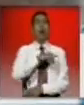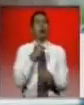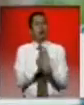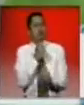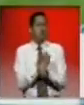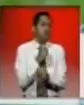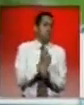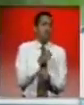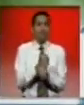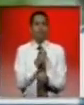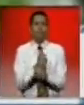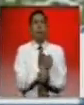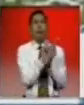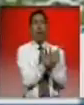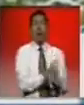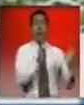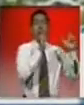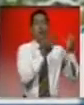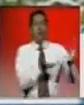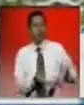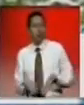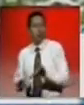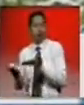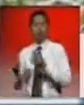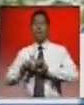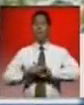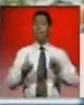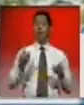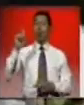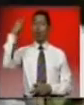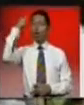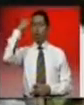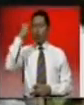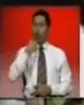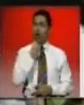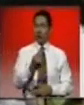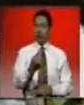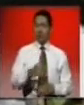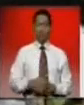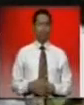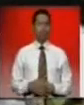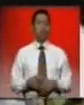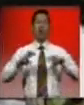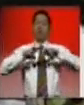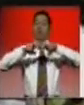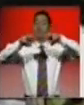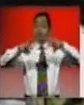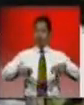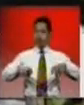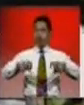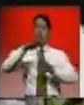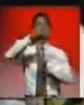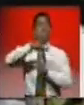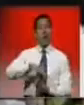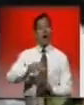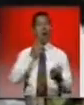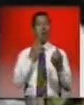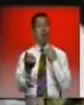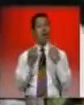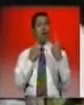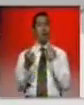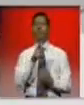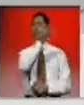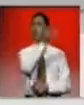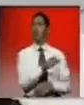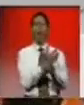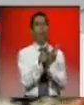al excongresista colombiano. Sin embargo, el gobierno fue enfático en señalar que solo se sentará a negociar la paz cuando Sánchez esté